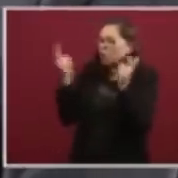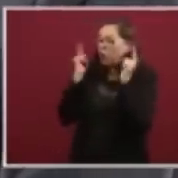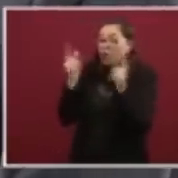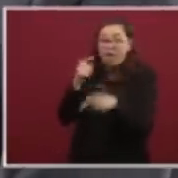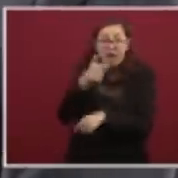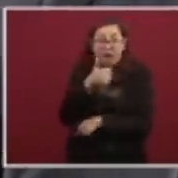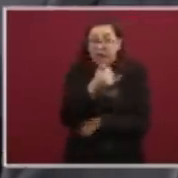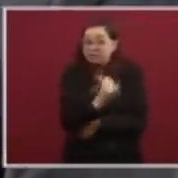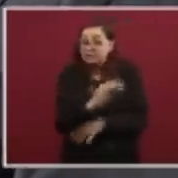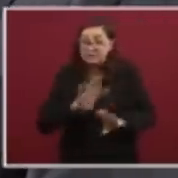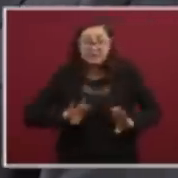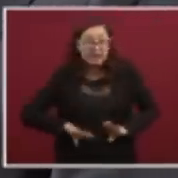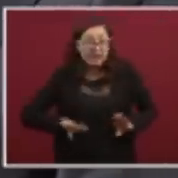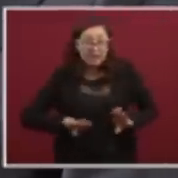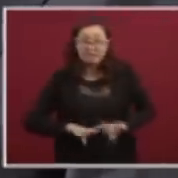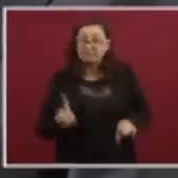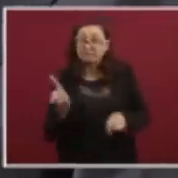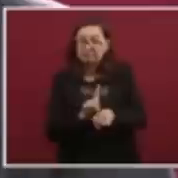queremos